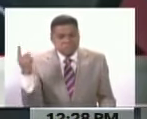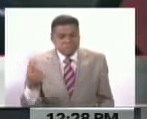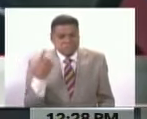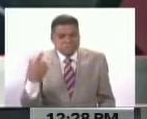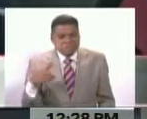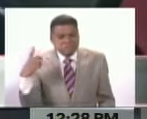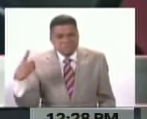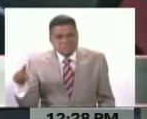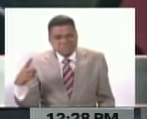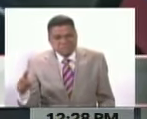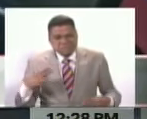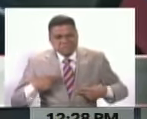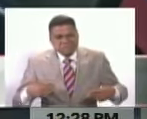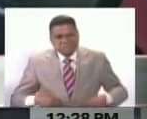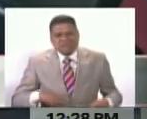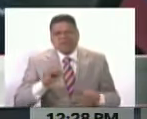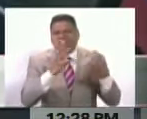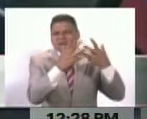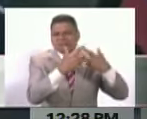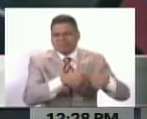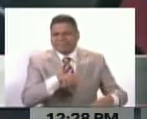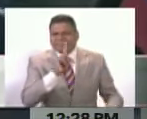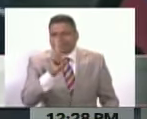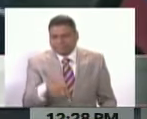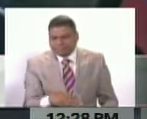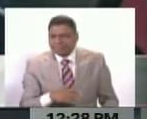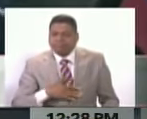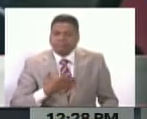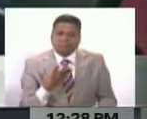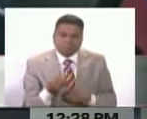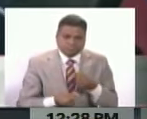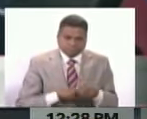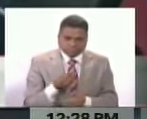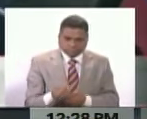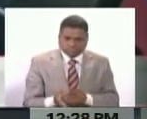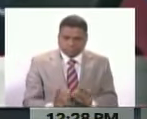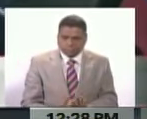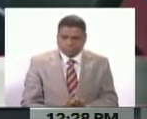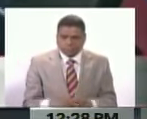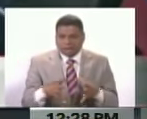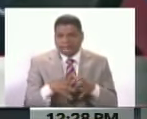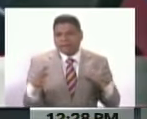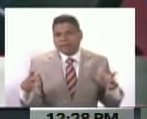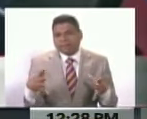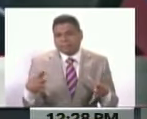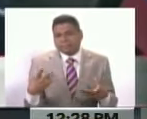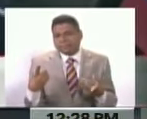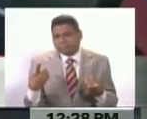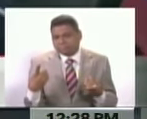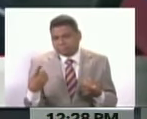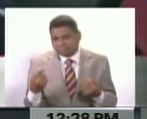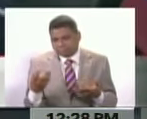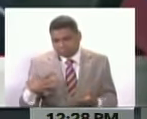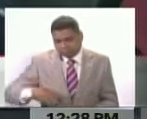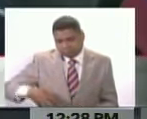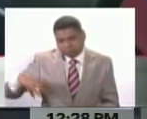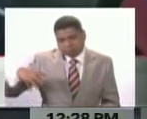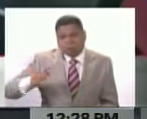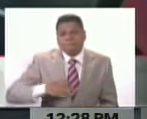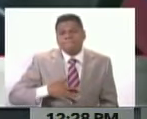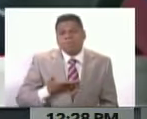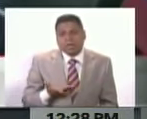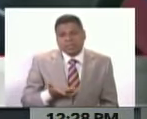humanos, las empresas transnacionales también lo pueden hacer. El gran capital también lo puede hacer y lo ha hecho. Nosotros lo